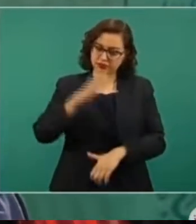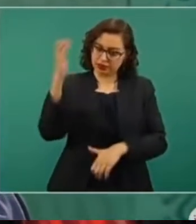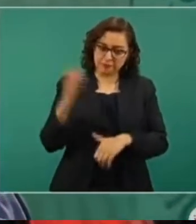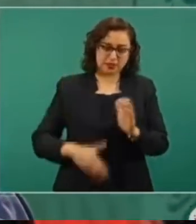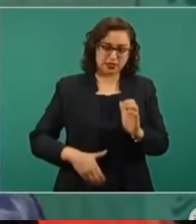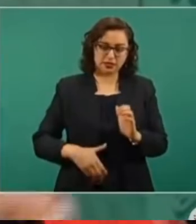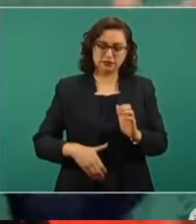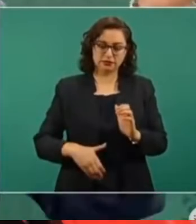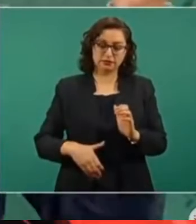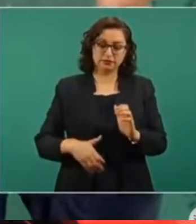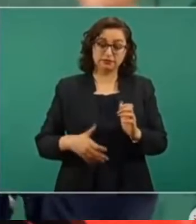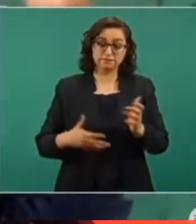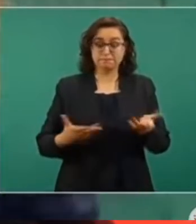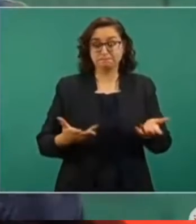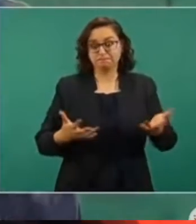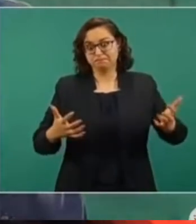y